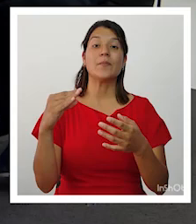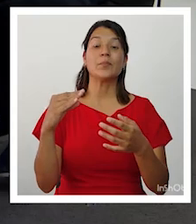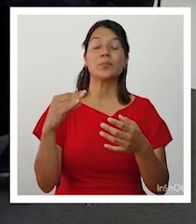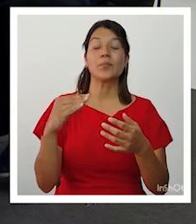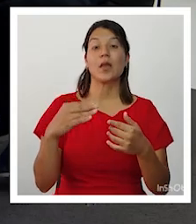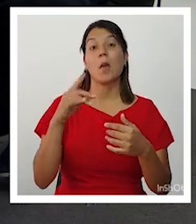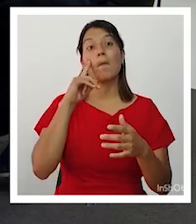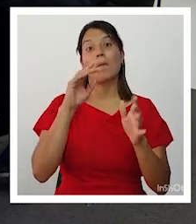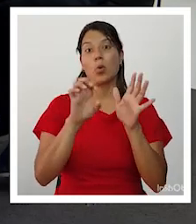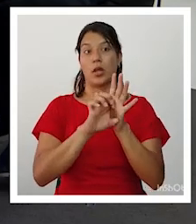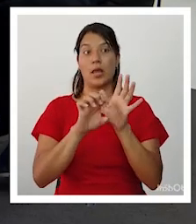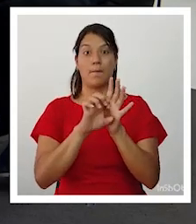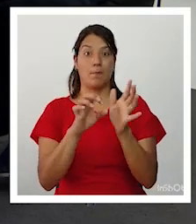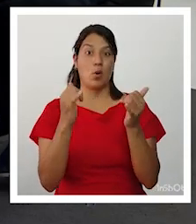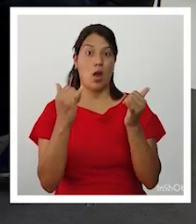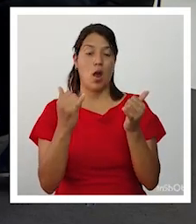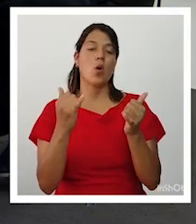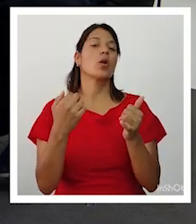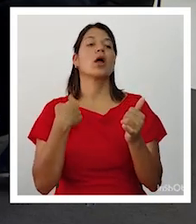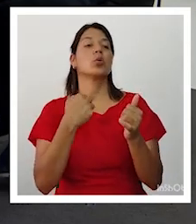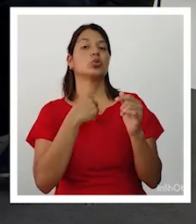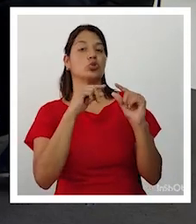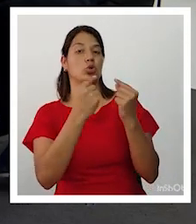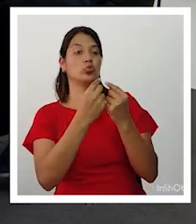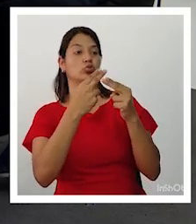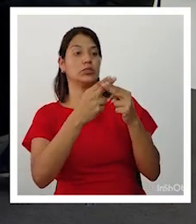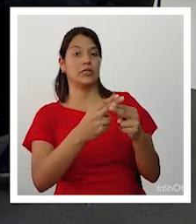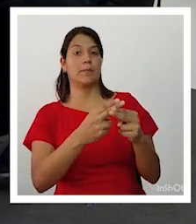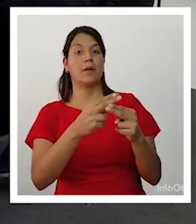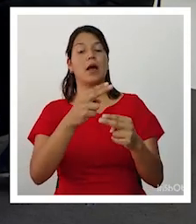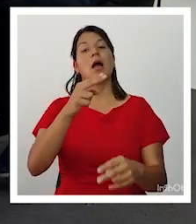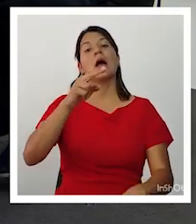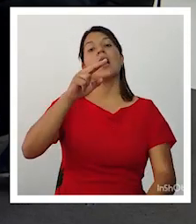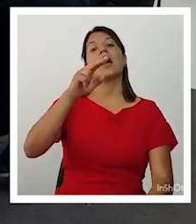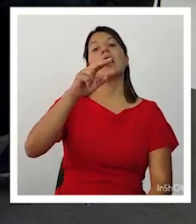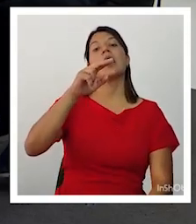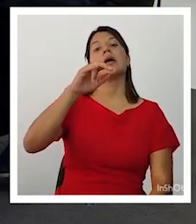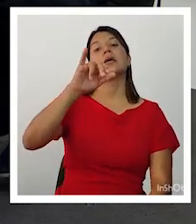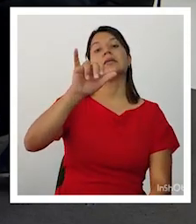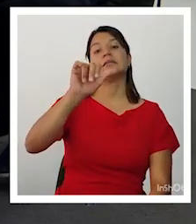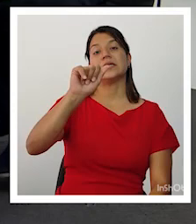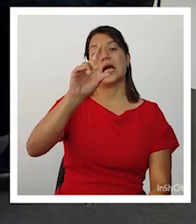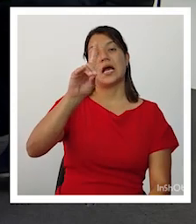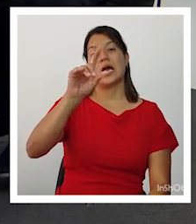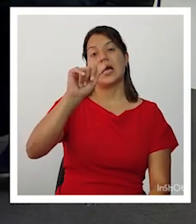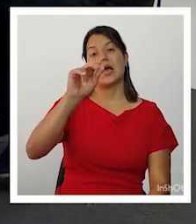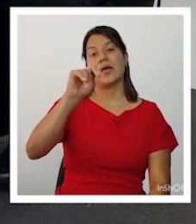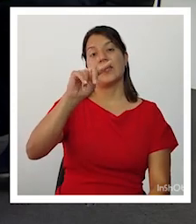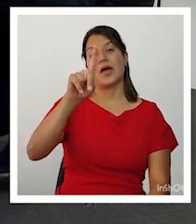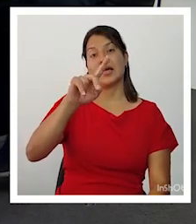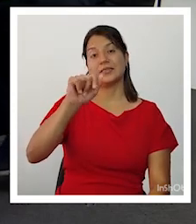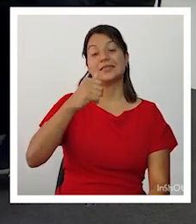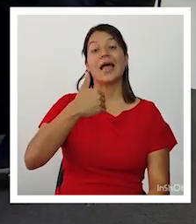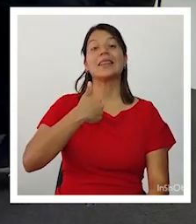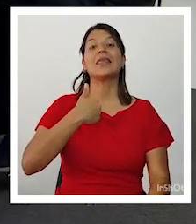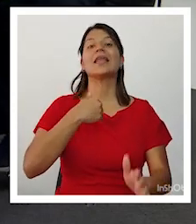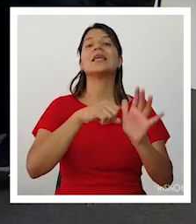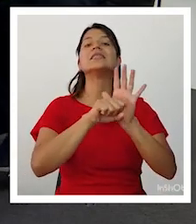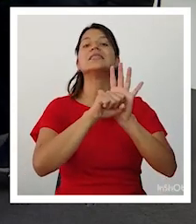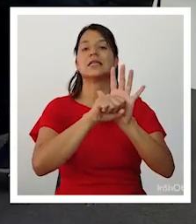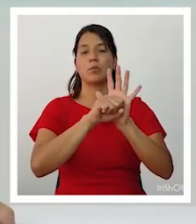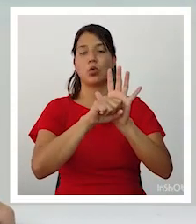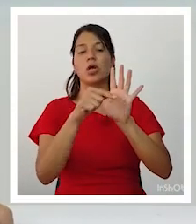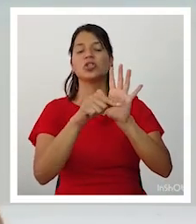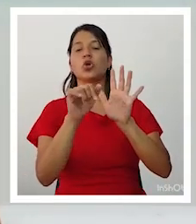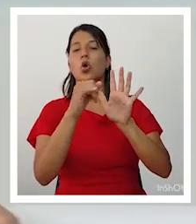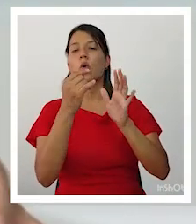por ejemplo, nuestra agrupación que se llama Ya Danza, tiene un logo que es de un fuego y ese fuego tiene una figura que es como